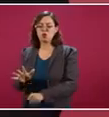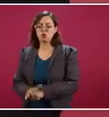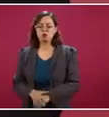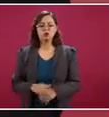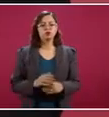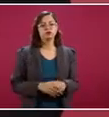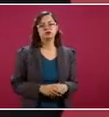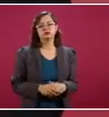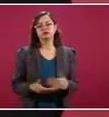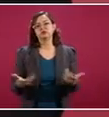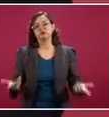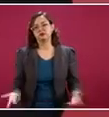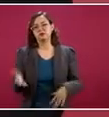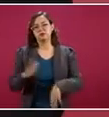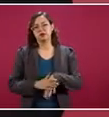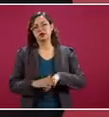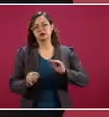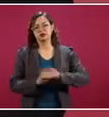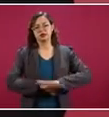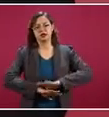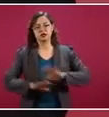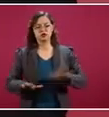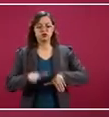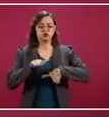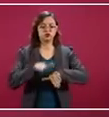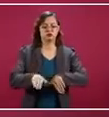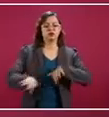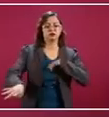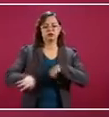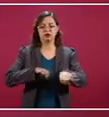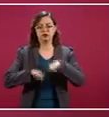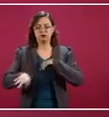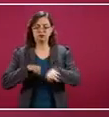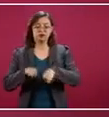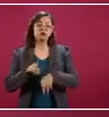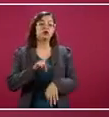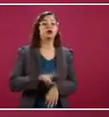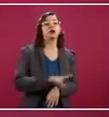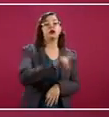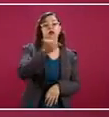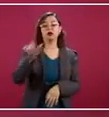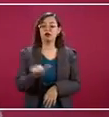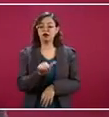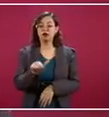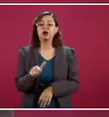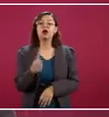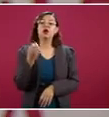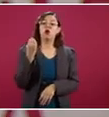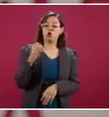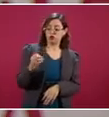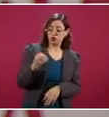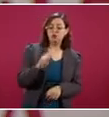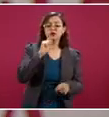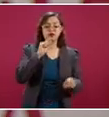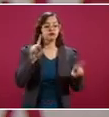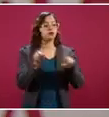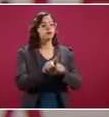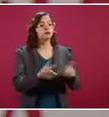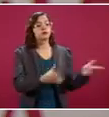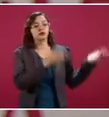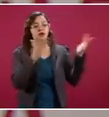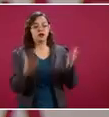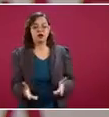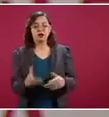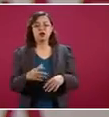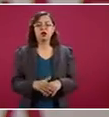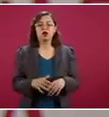en particular, como es evidente, respecto a la cuestión laboral. Posteriormente, en inicios de octubre, también recibió